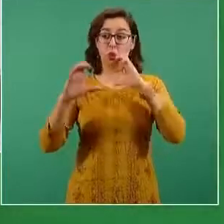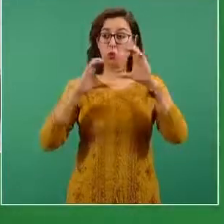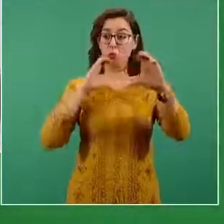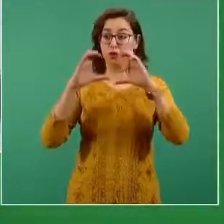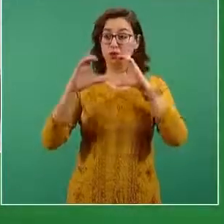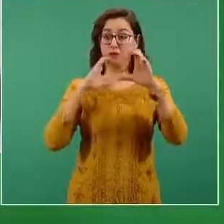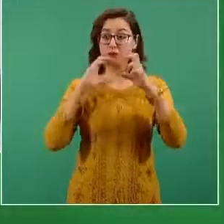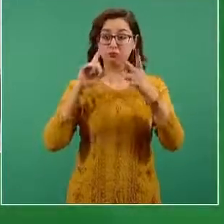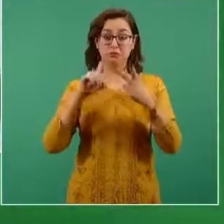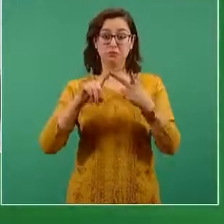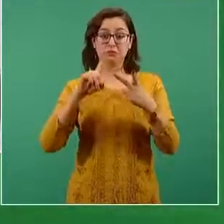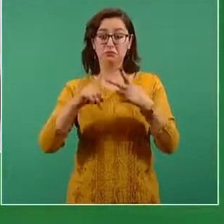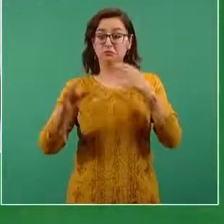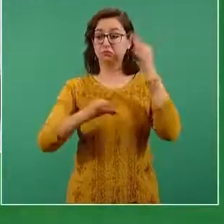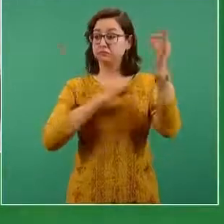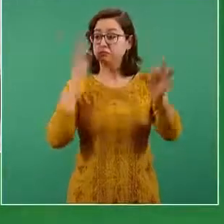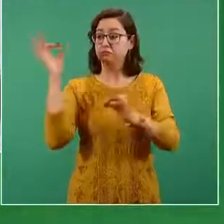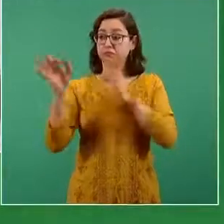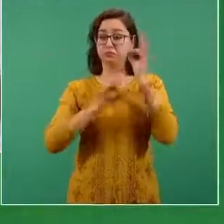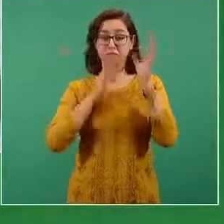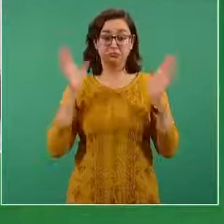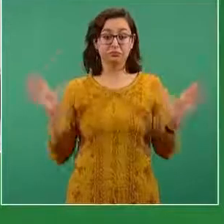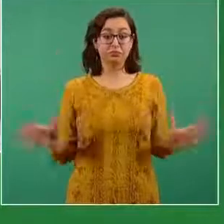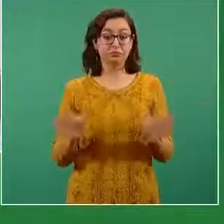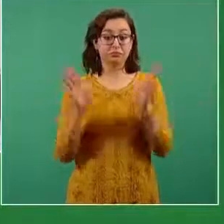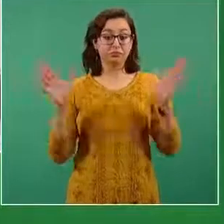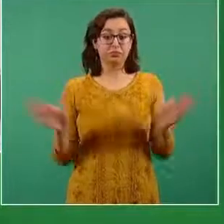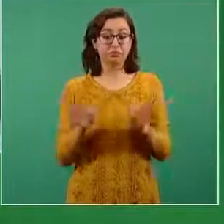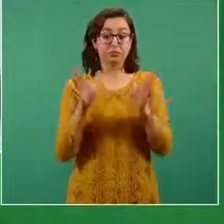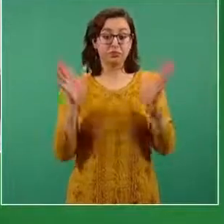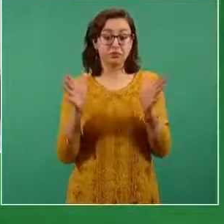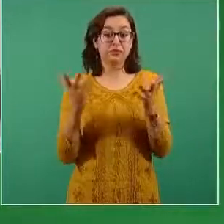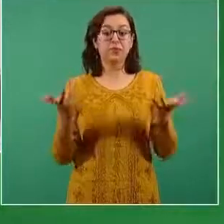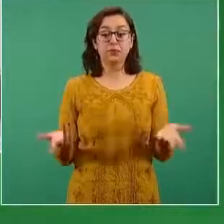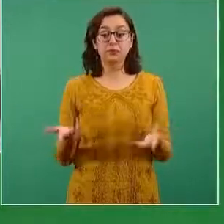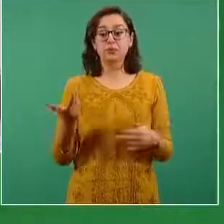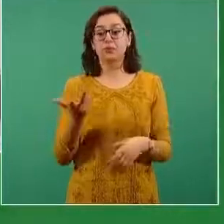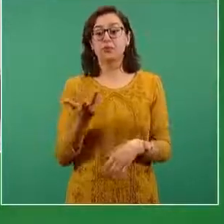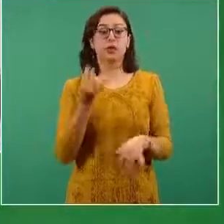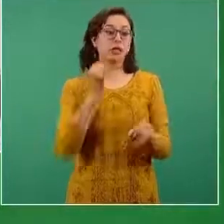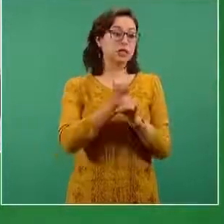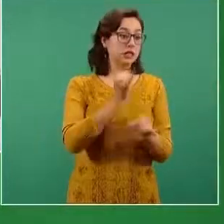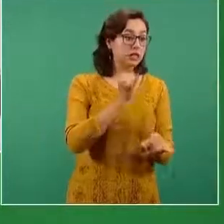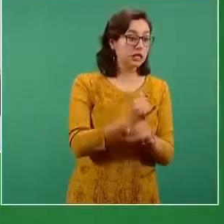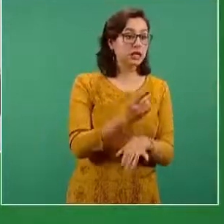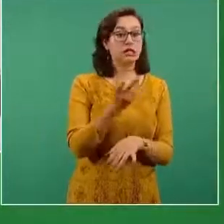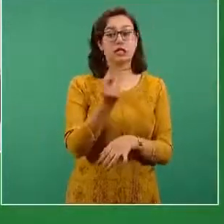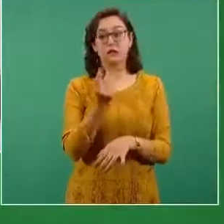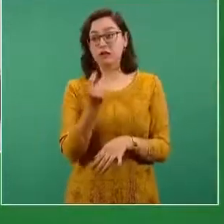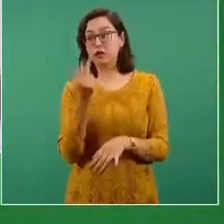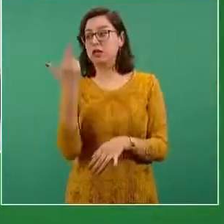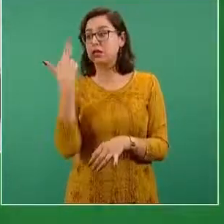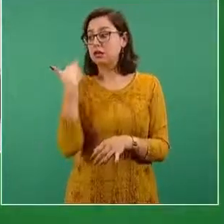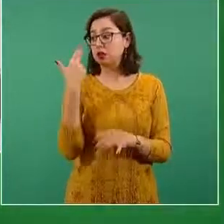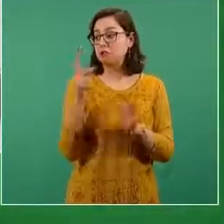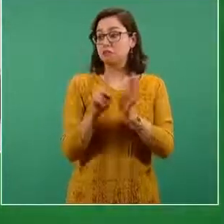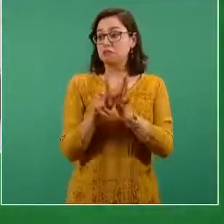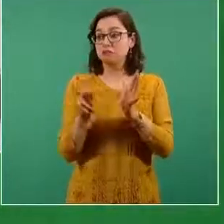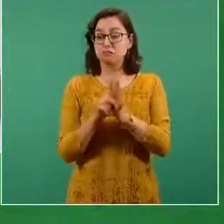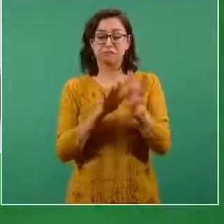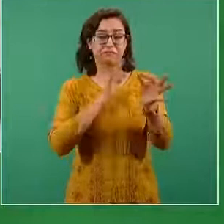apoyamos, como presentamos, en los medios de comunicación, en las redes sociales, en campañas